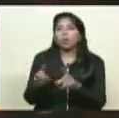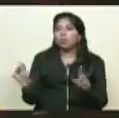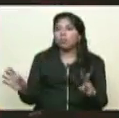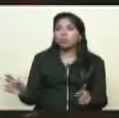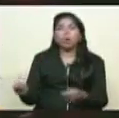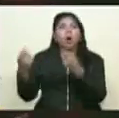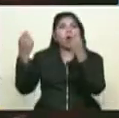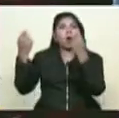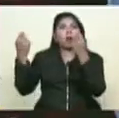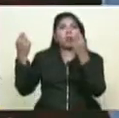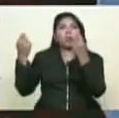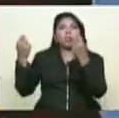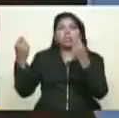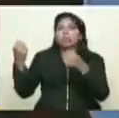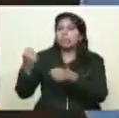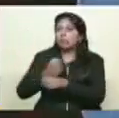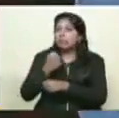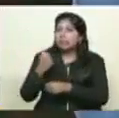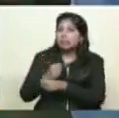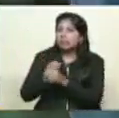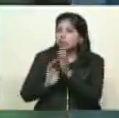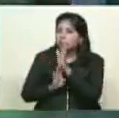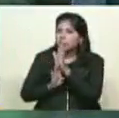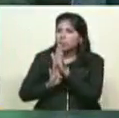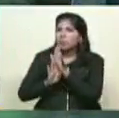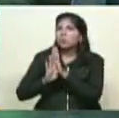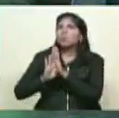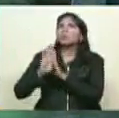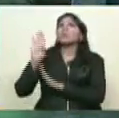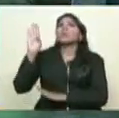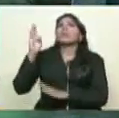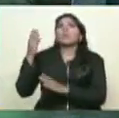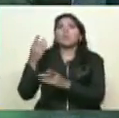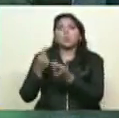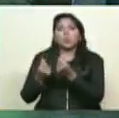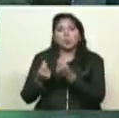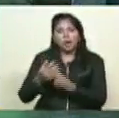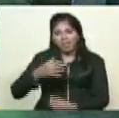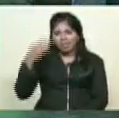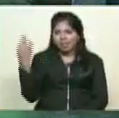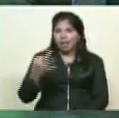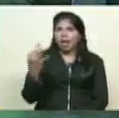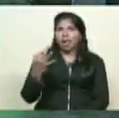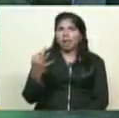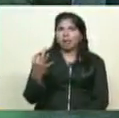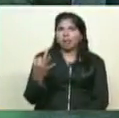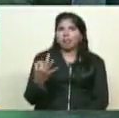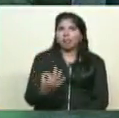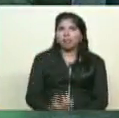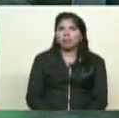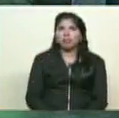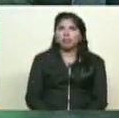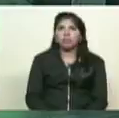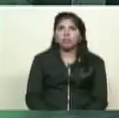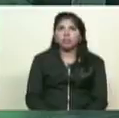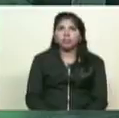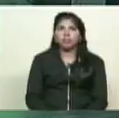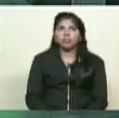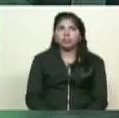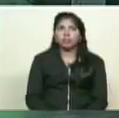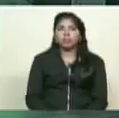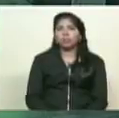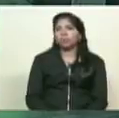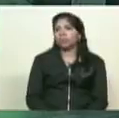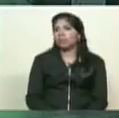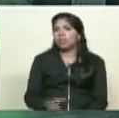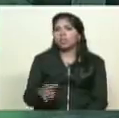productiva y de desarrollo económico real, verdadero del país. Sean los consejos productivos